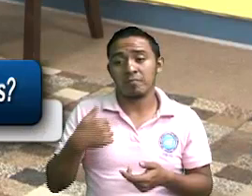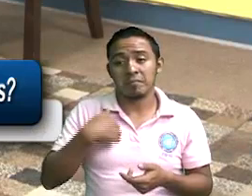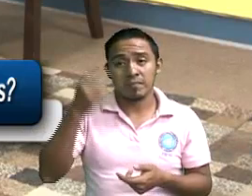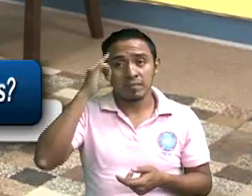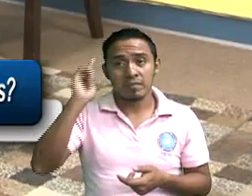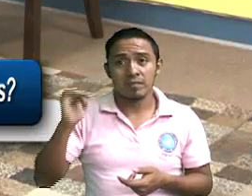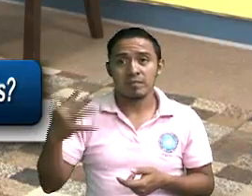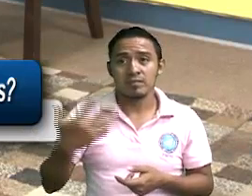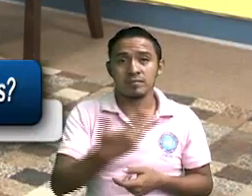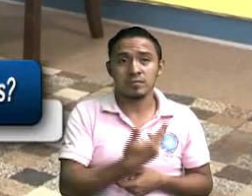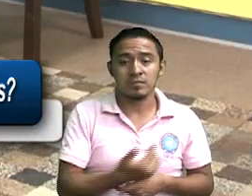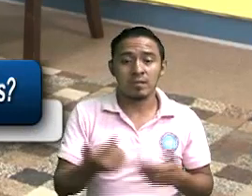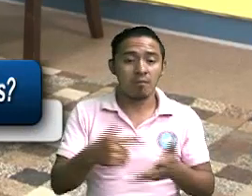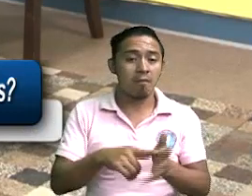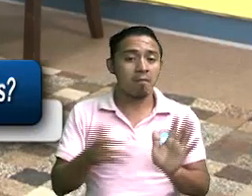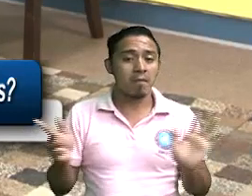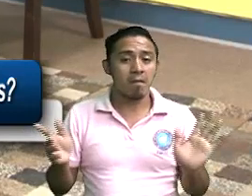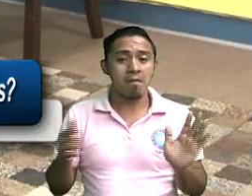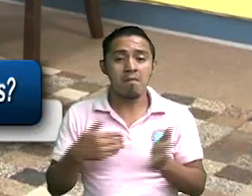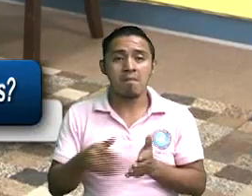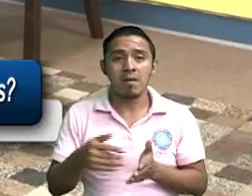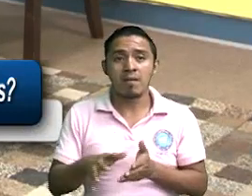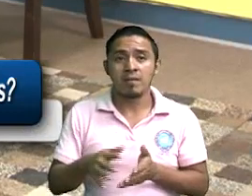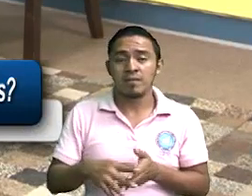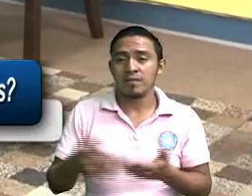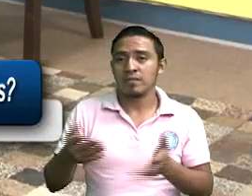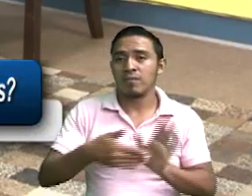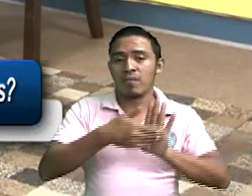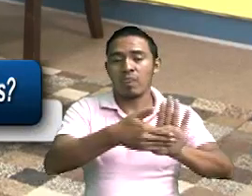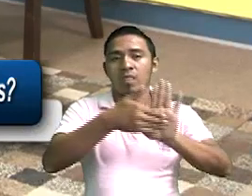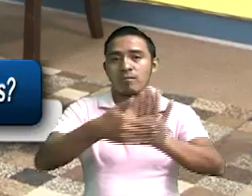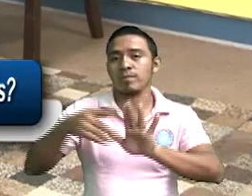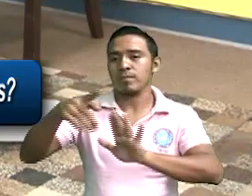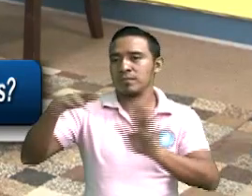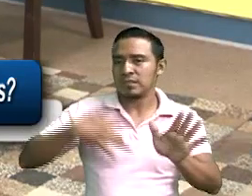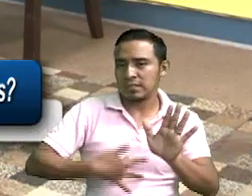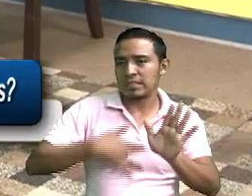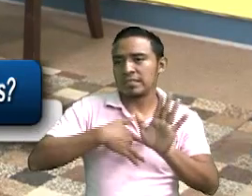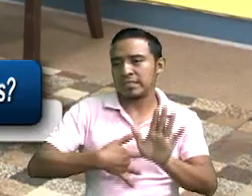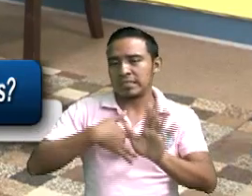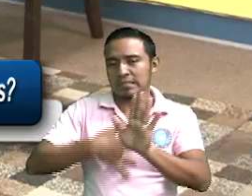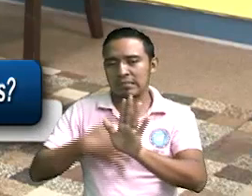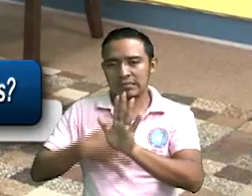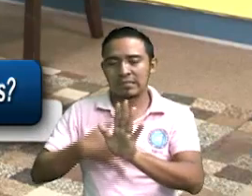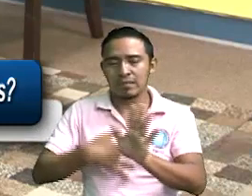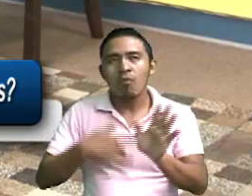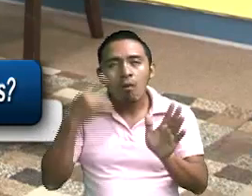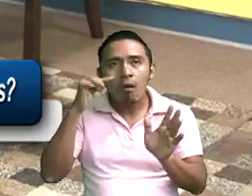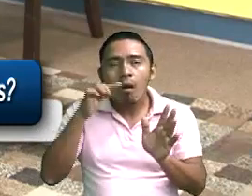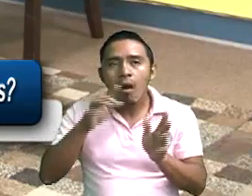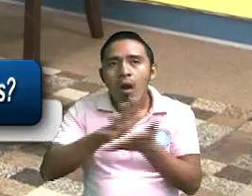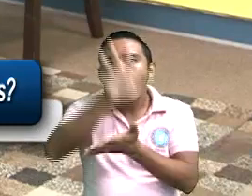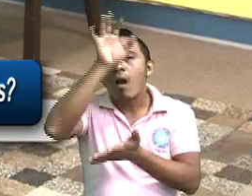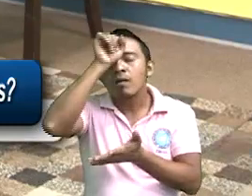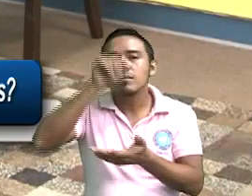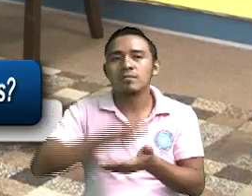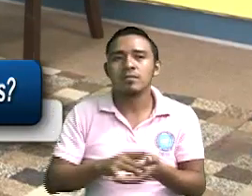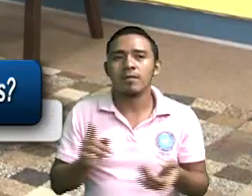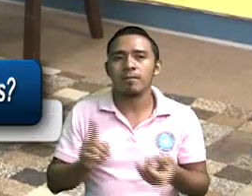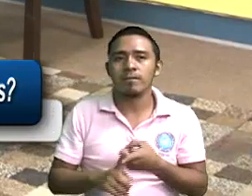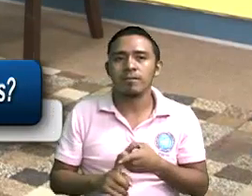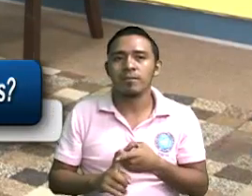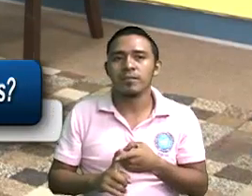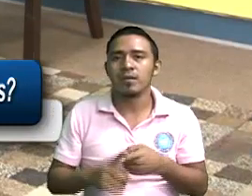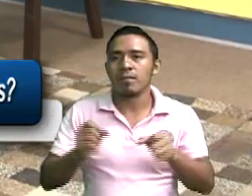todos, nos dejamos llevar incluso por campañas comerciales, que usted necesita esto, que necesita esto, para el alivio muscular tome